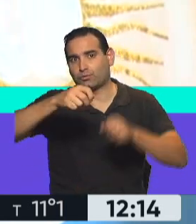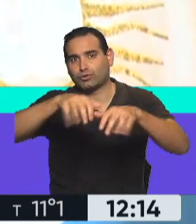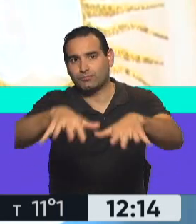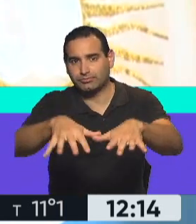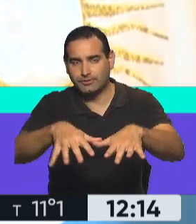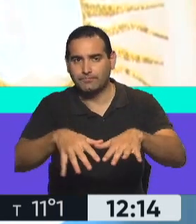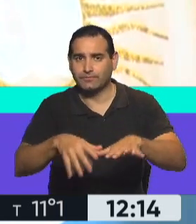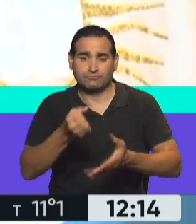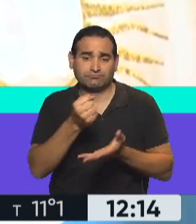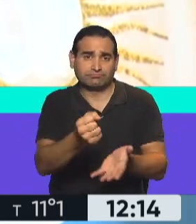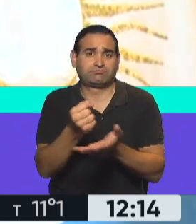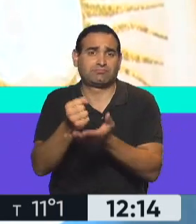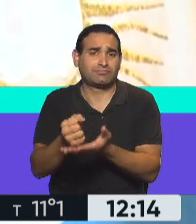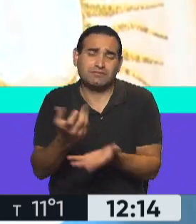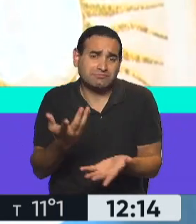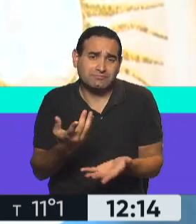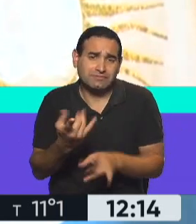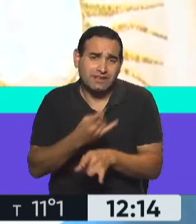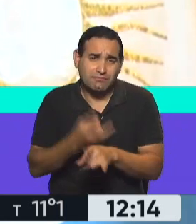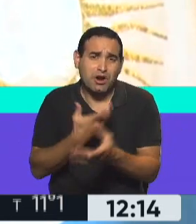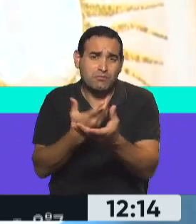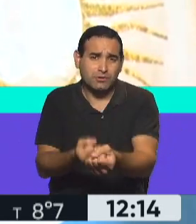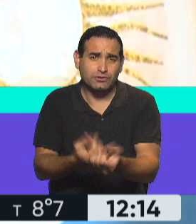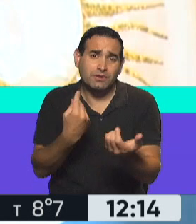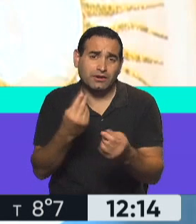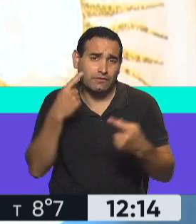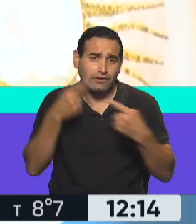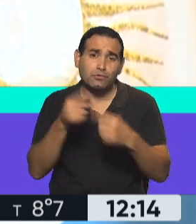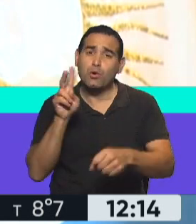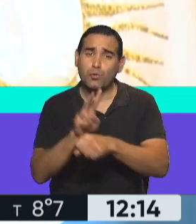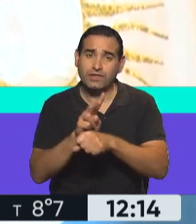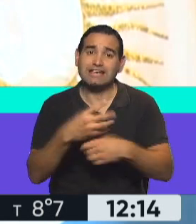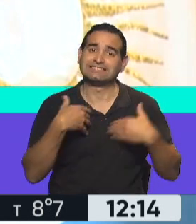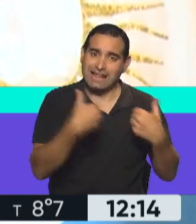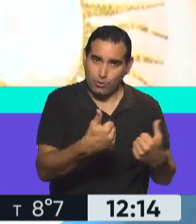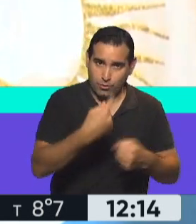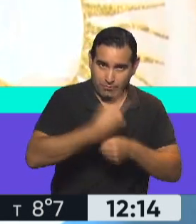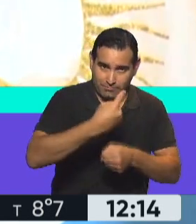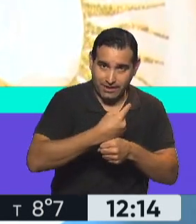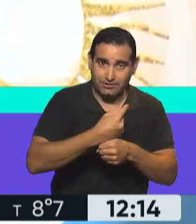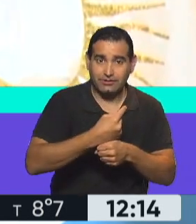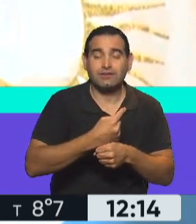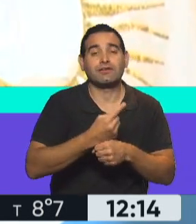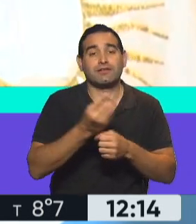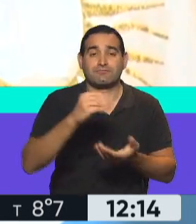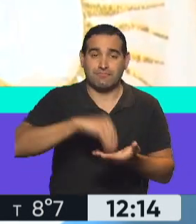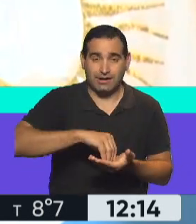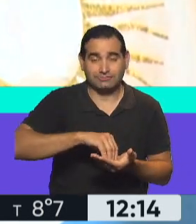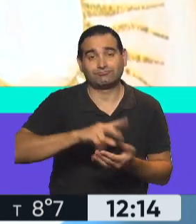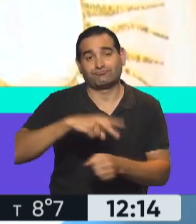hecho siempre buscando cuidar la salud en primer lugar y cuidar a su vez